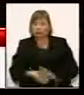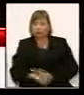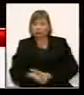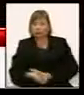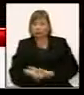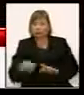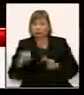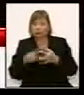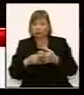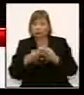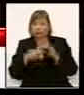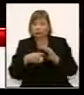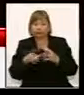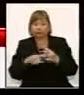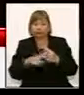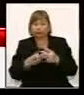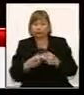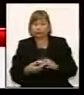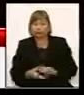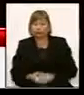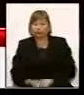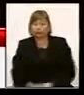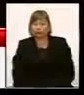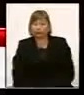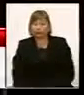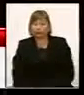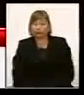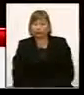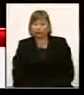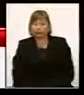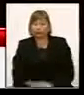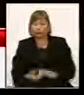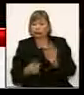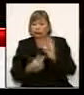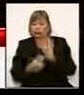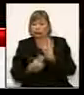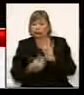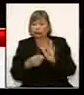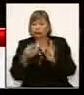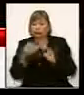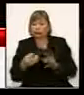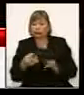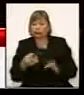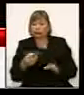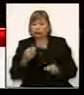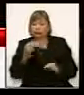ruta inicial del proponente, ¿no es cierto?, que ha sido presentada, efectivamente